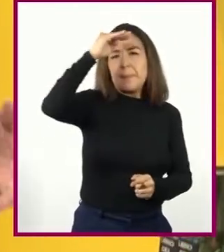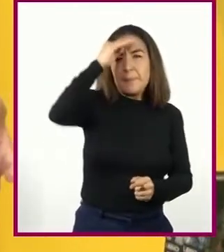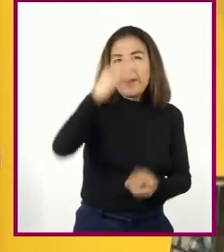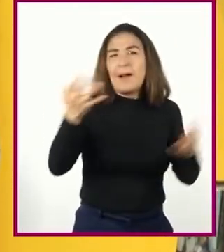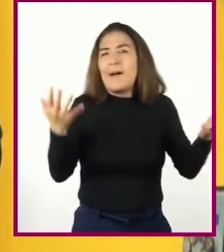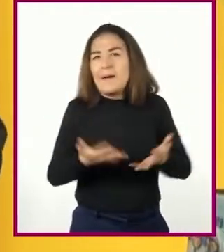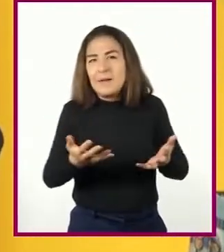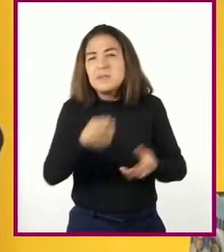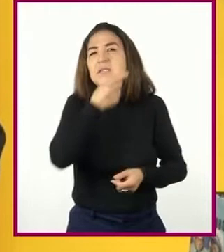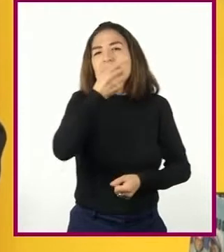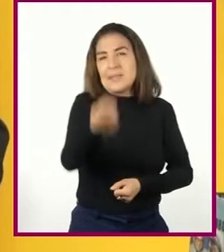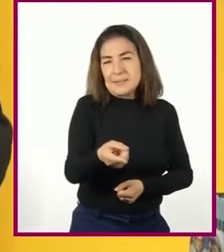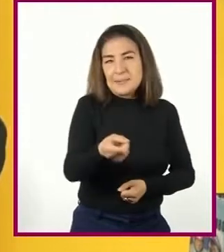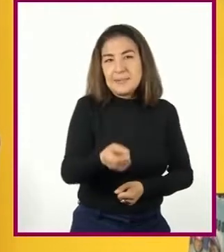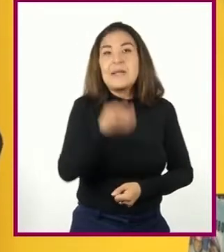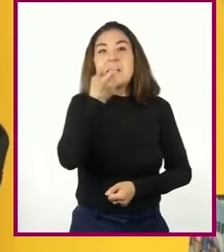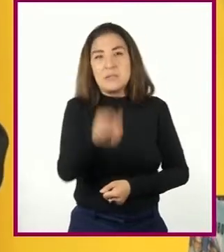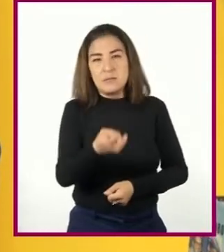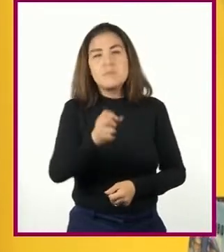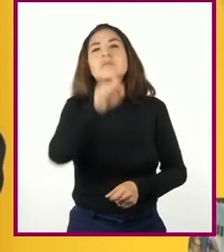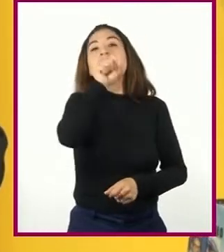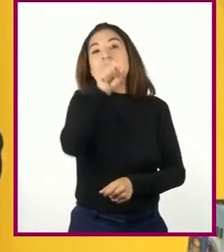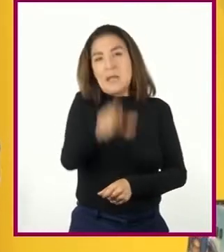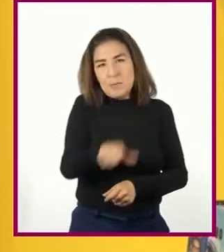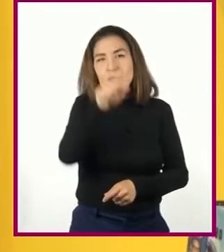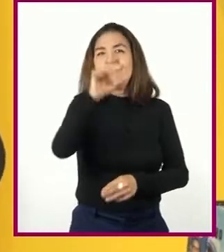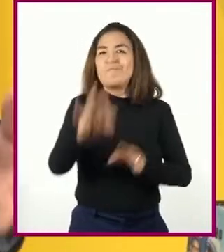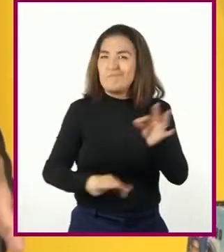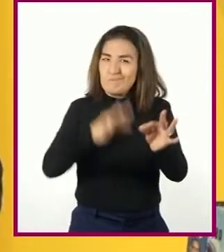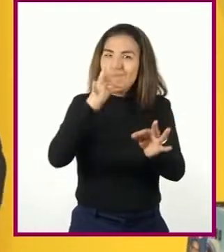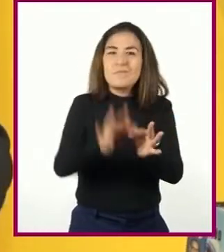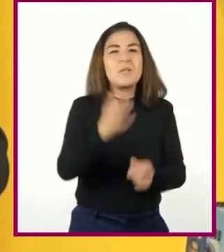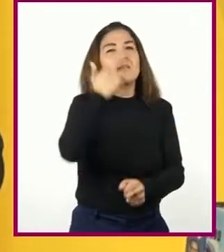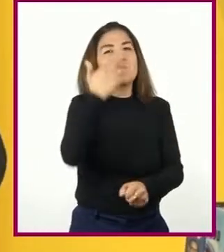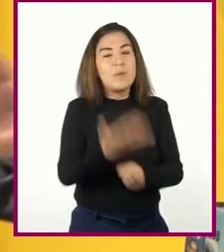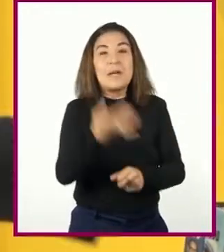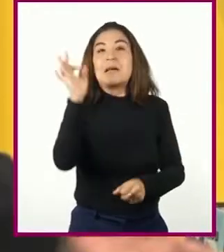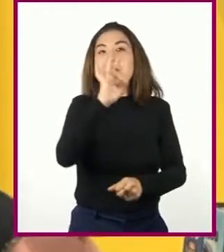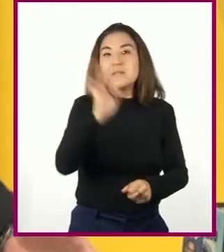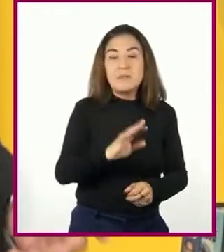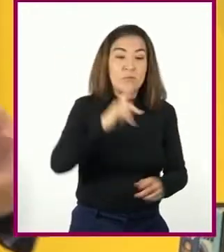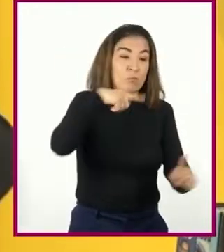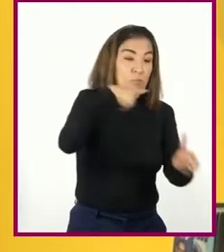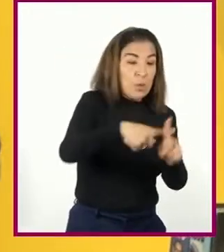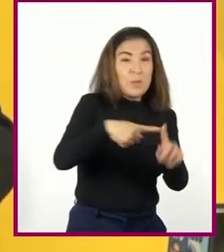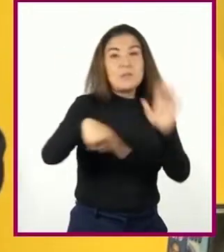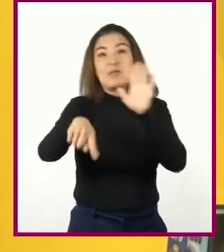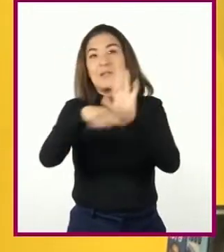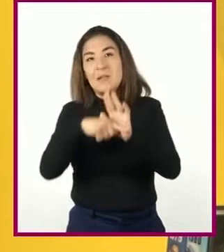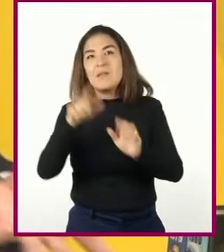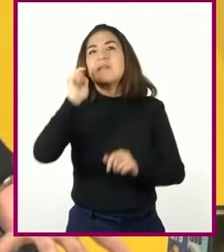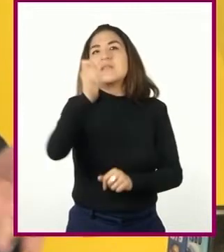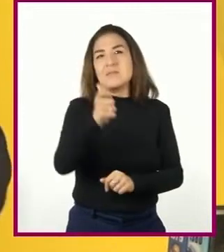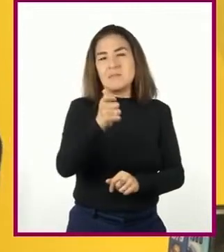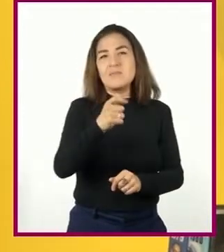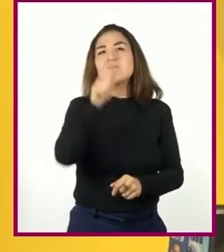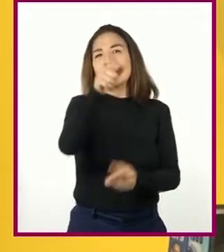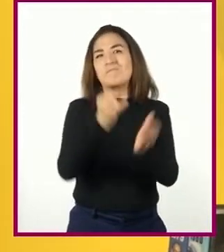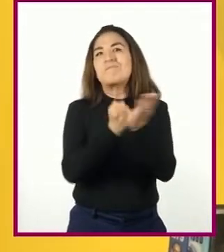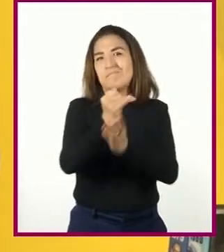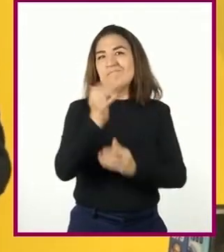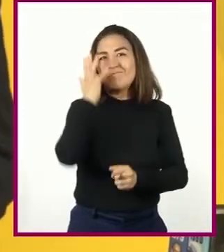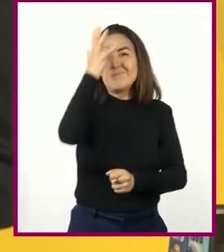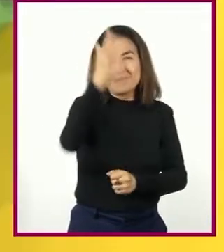hacer, y por lo tanto, asumir con responsabilidad las consecuencias positivas o negativas que esto trae consigo.